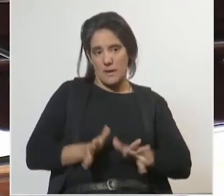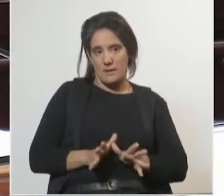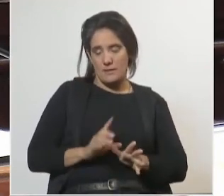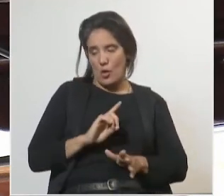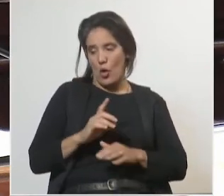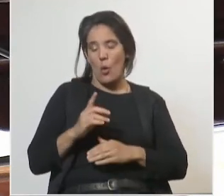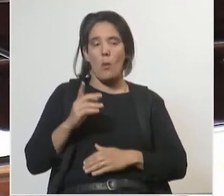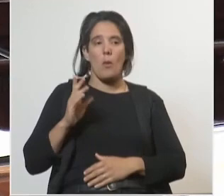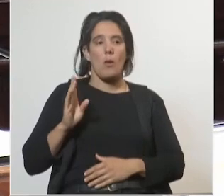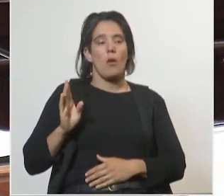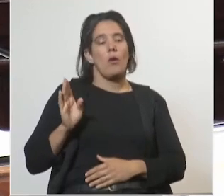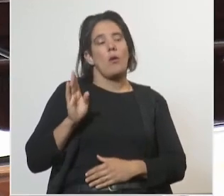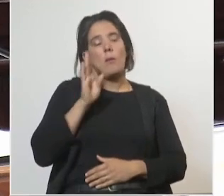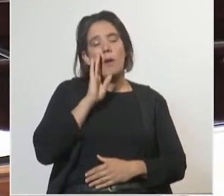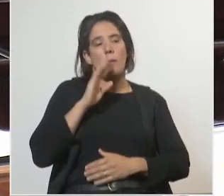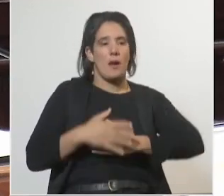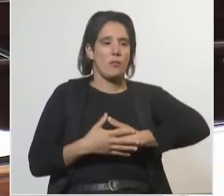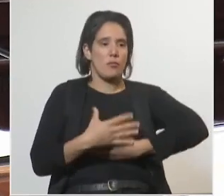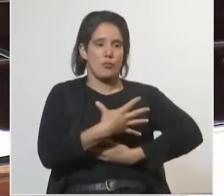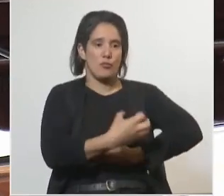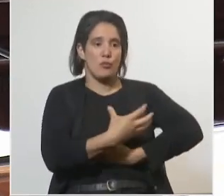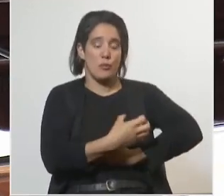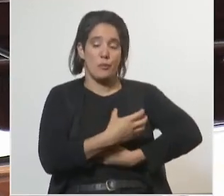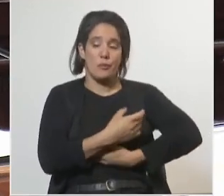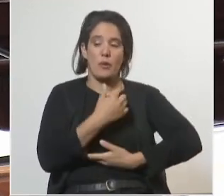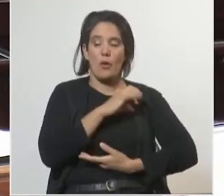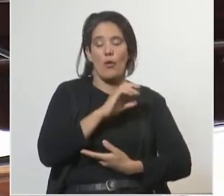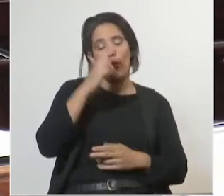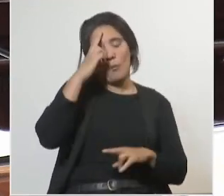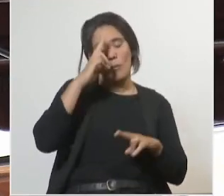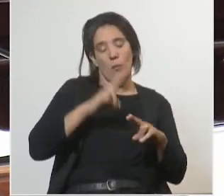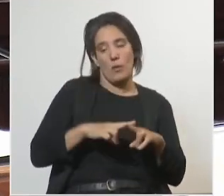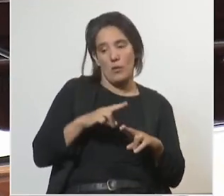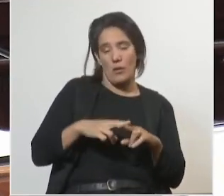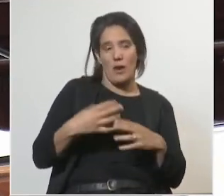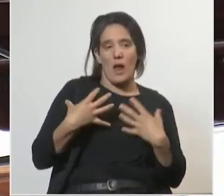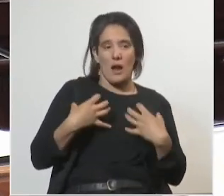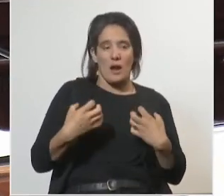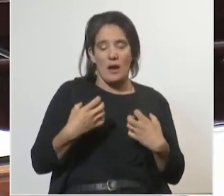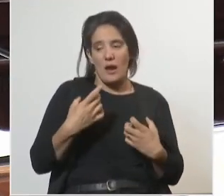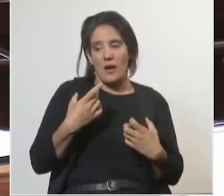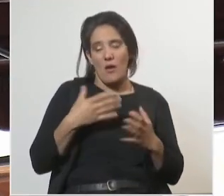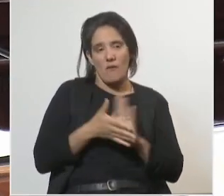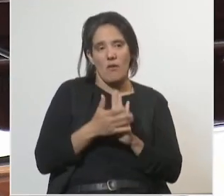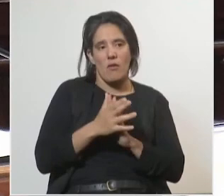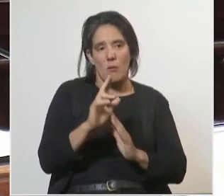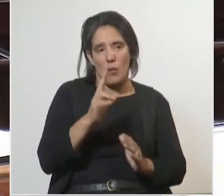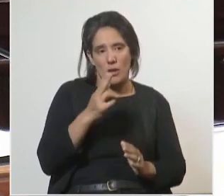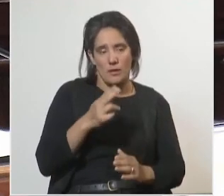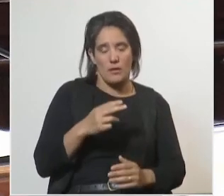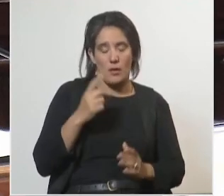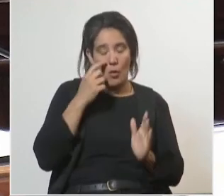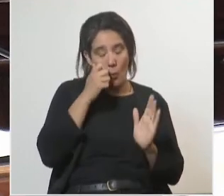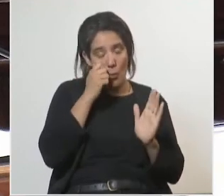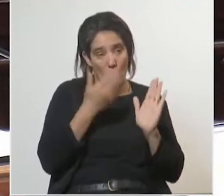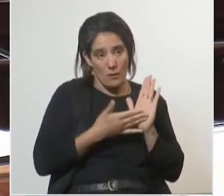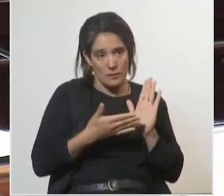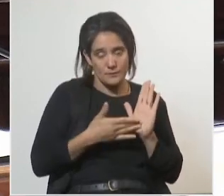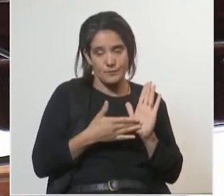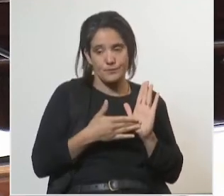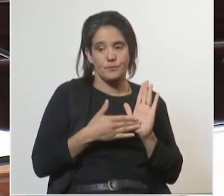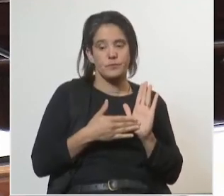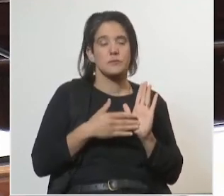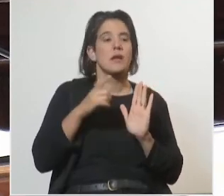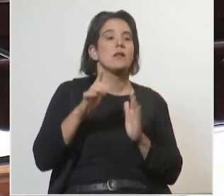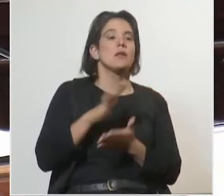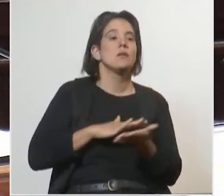la lactancia de sus hijos o de las personas afectadas por una enfermedad grave o terminal debidamente comprobada. En estos casos,